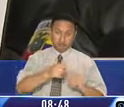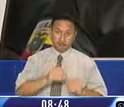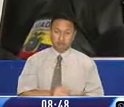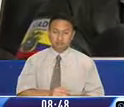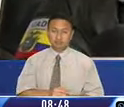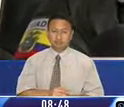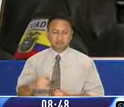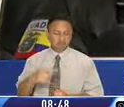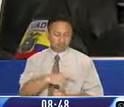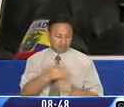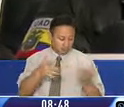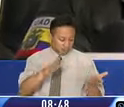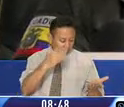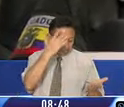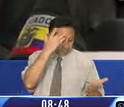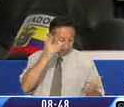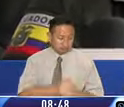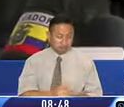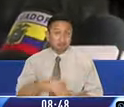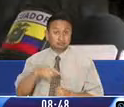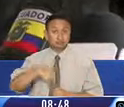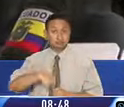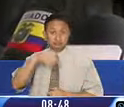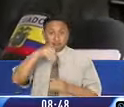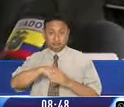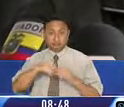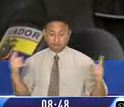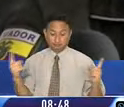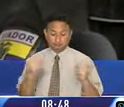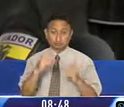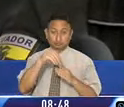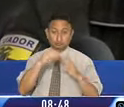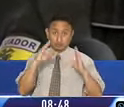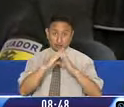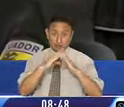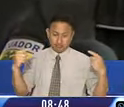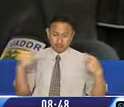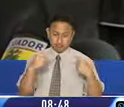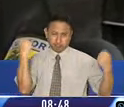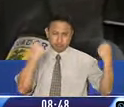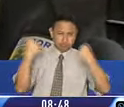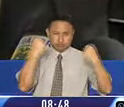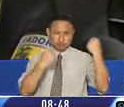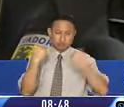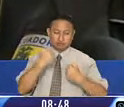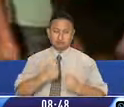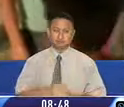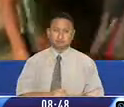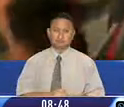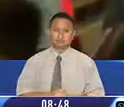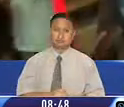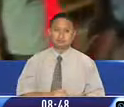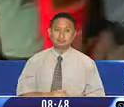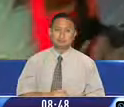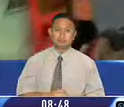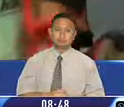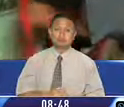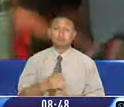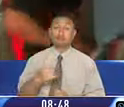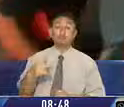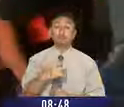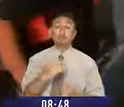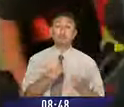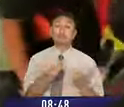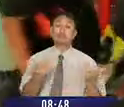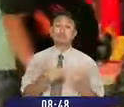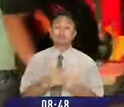de esta muerte violenta es violencia interpersonal, una riña, la cual se da al interior de un domicilio. Este evento se habría registrado